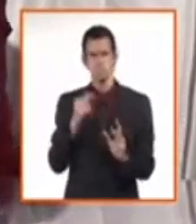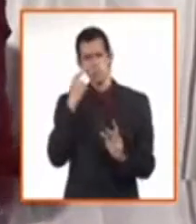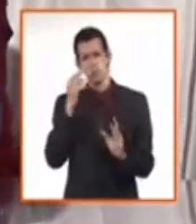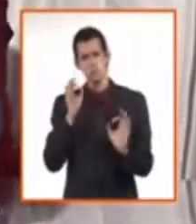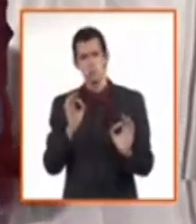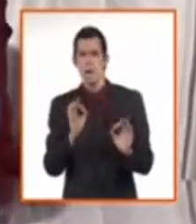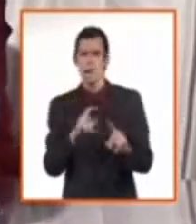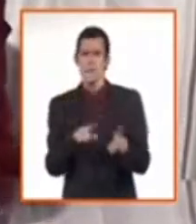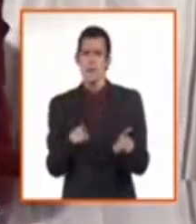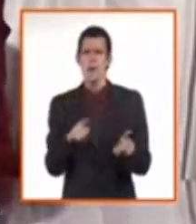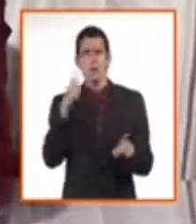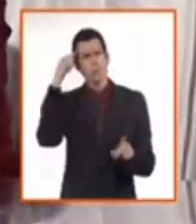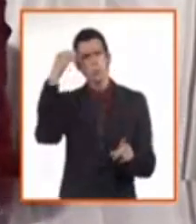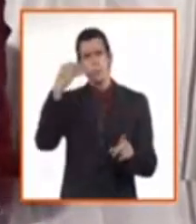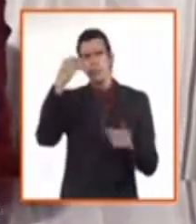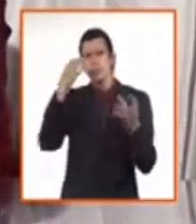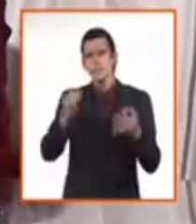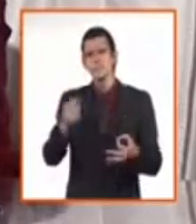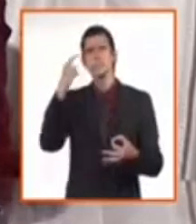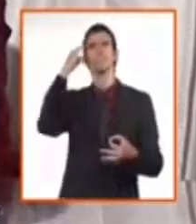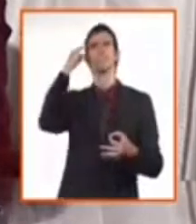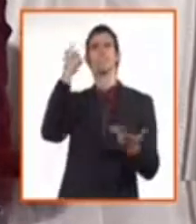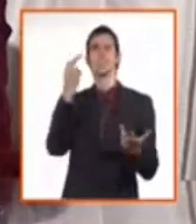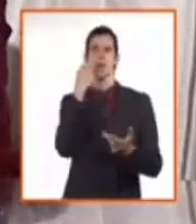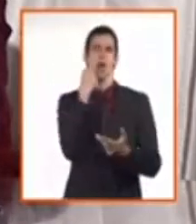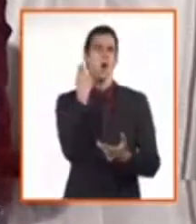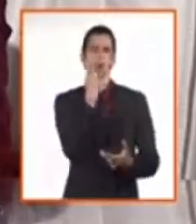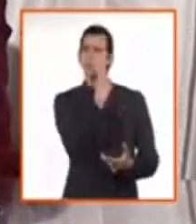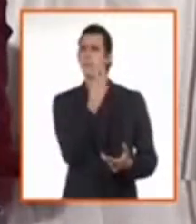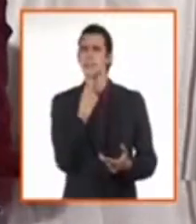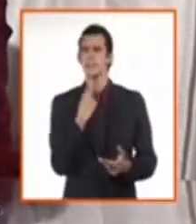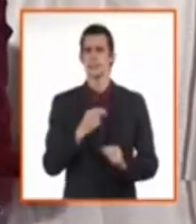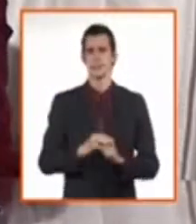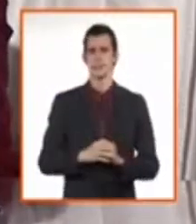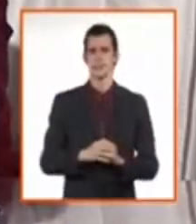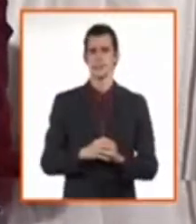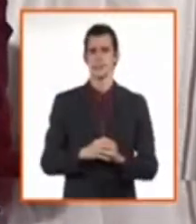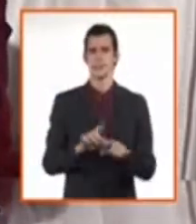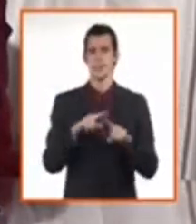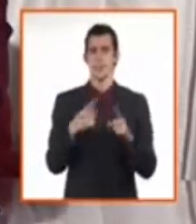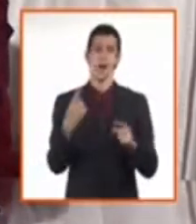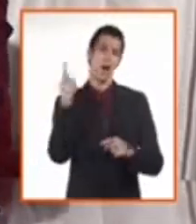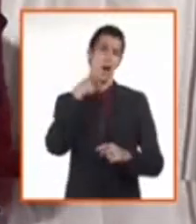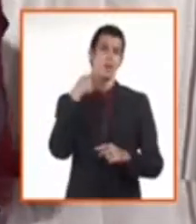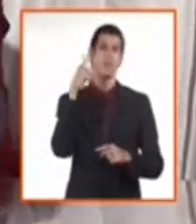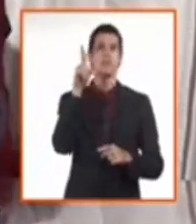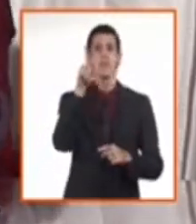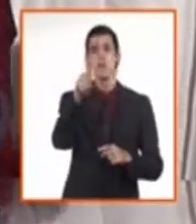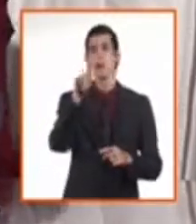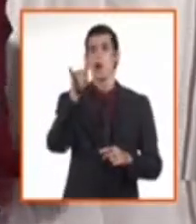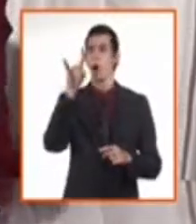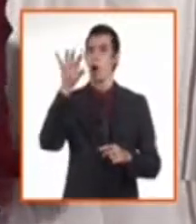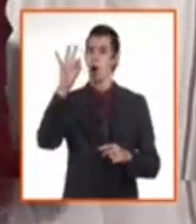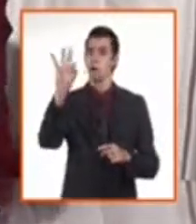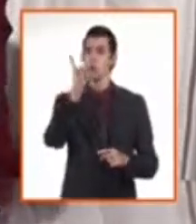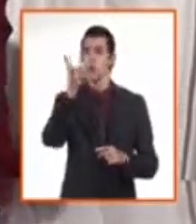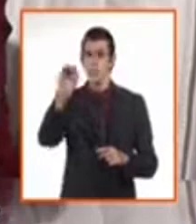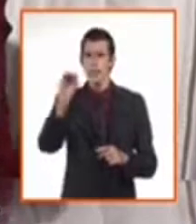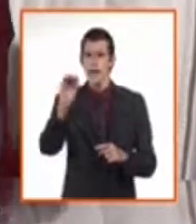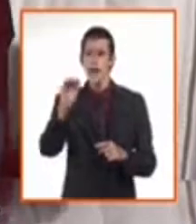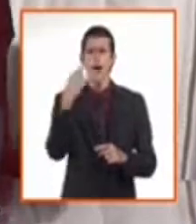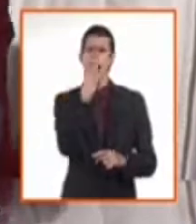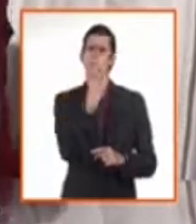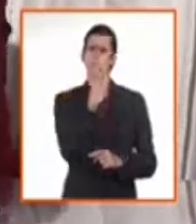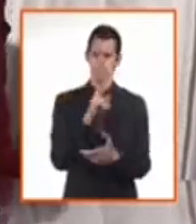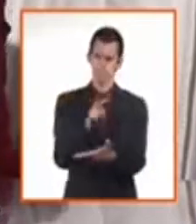martín y la conferencia americana de 1800 exacto la